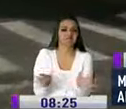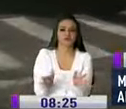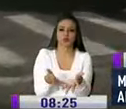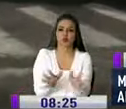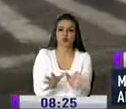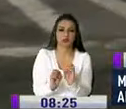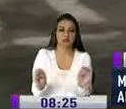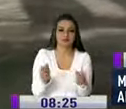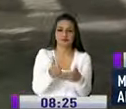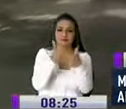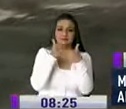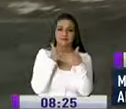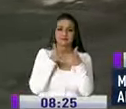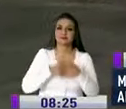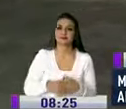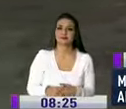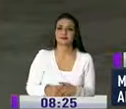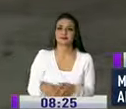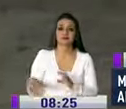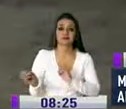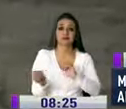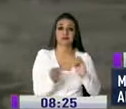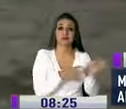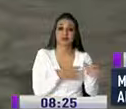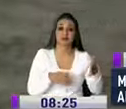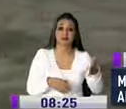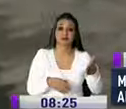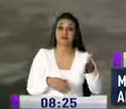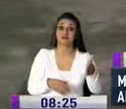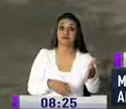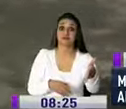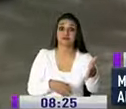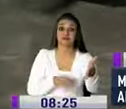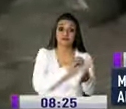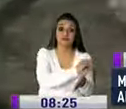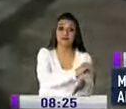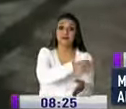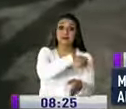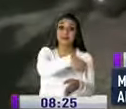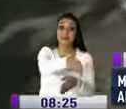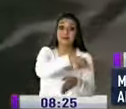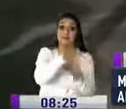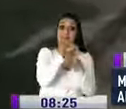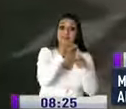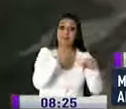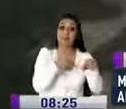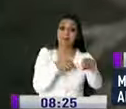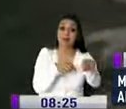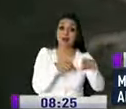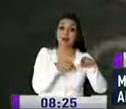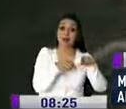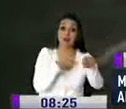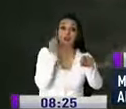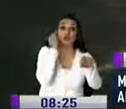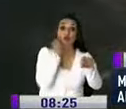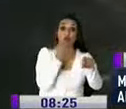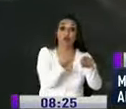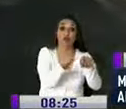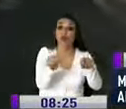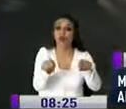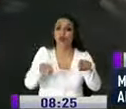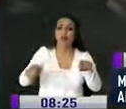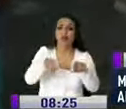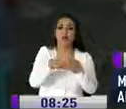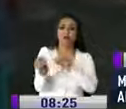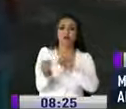no hay ayuda en este sector. Estamos a media cuadra, como dice mi vecino, media cuadra la principal, y somos tal vez abandonados. Solamente aquí